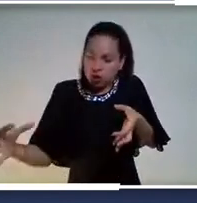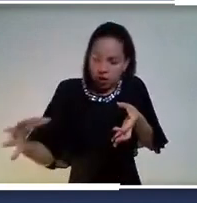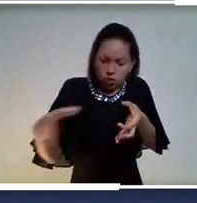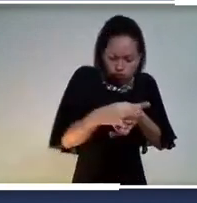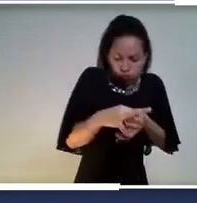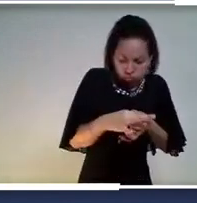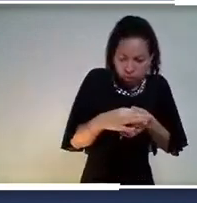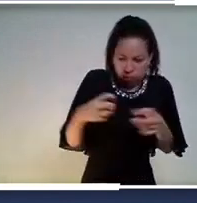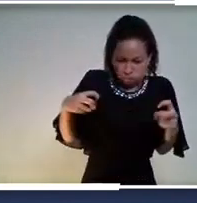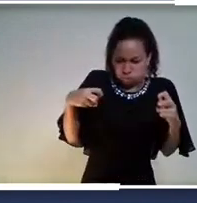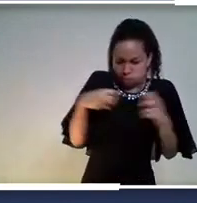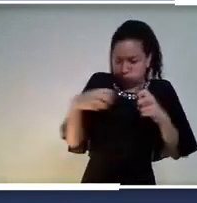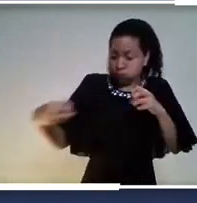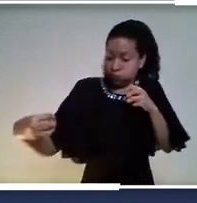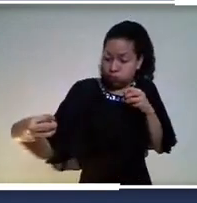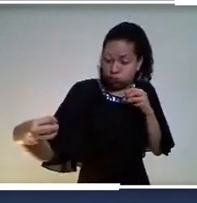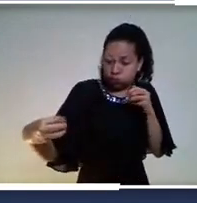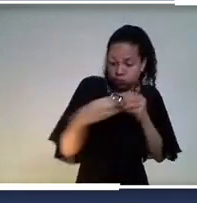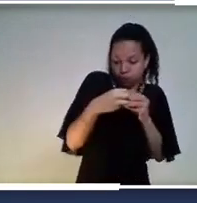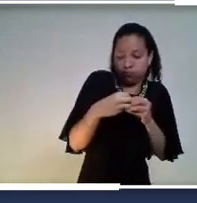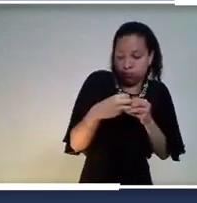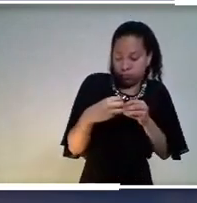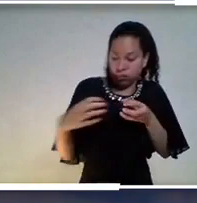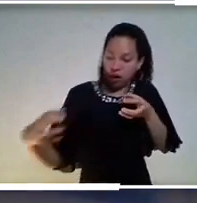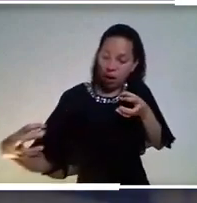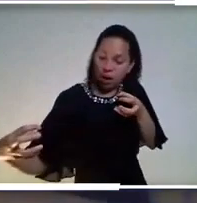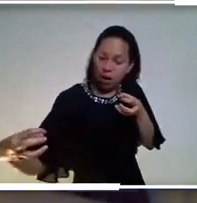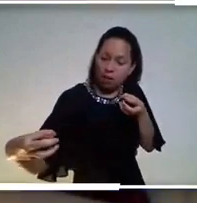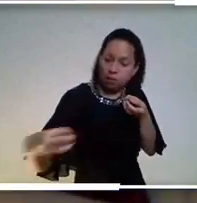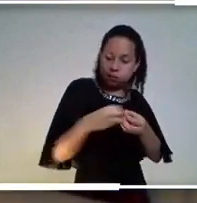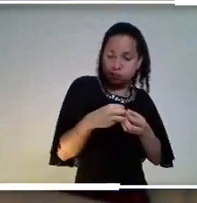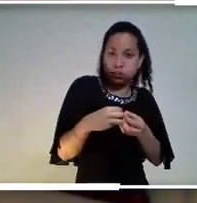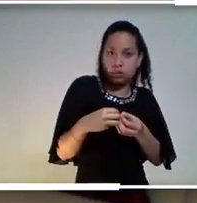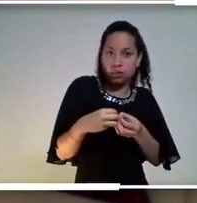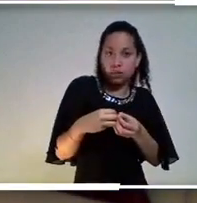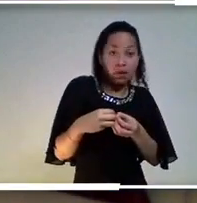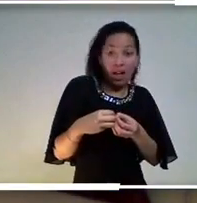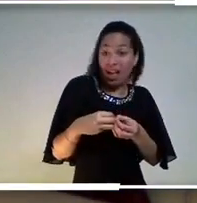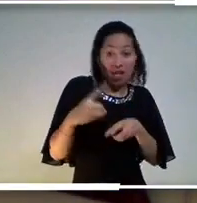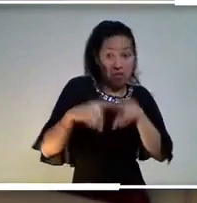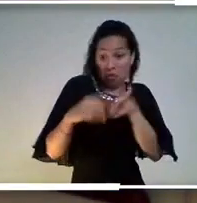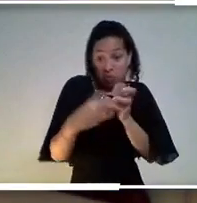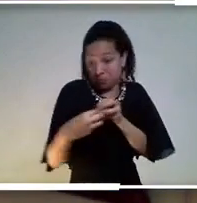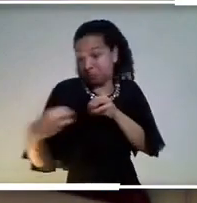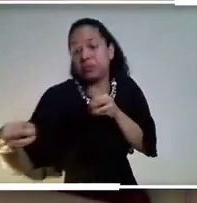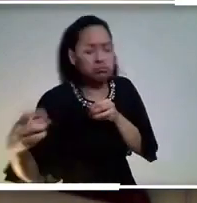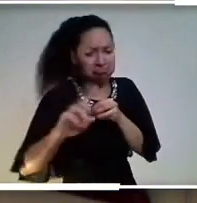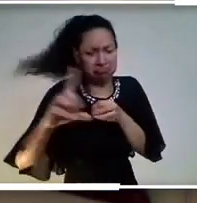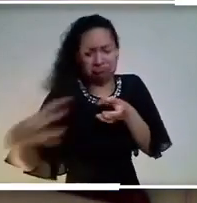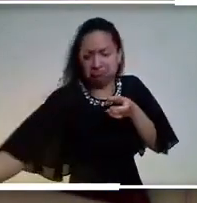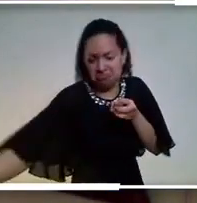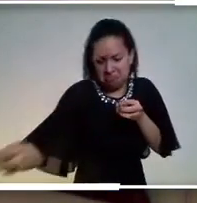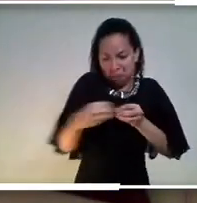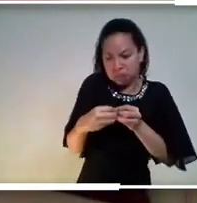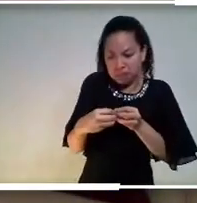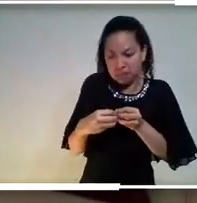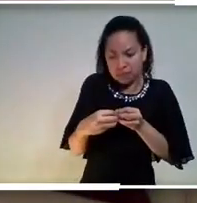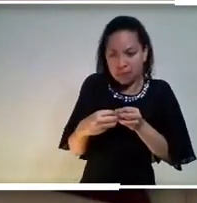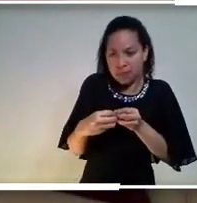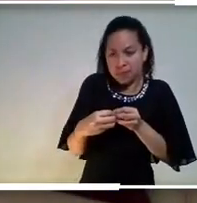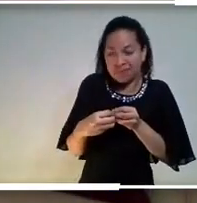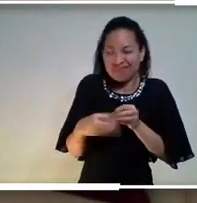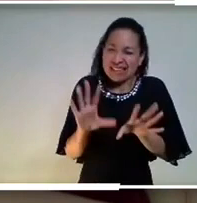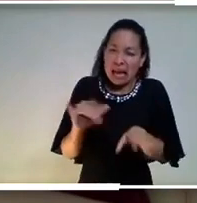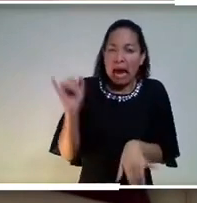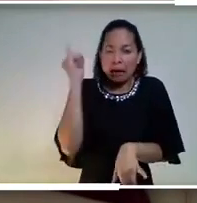están tan unidos dos gases que no sé si no se pueden separar supongamos que separemos esos dos